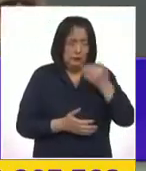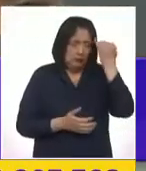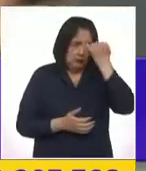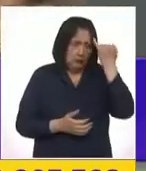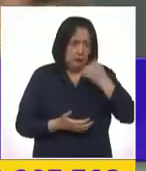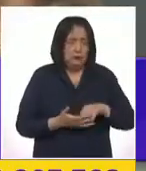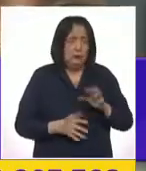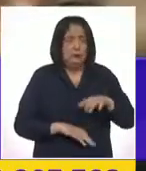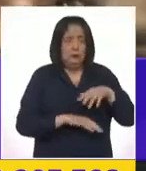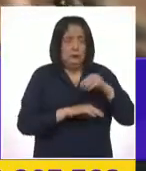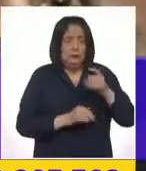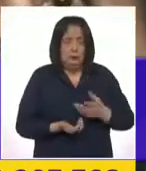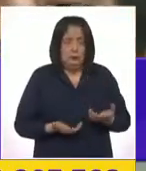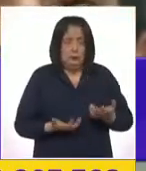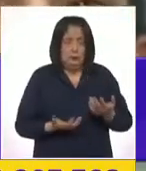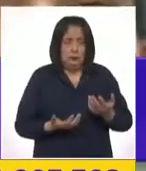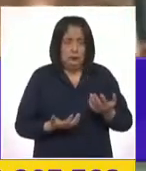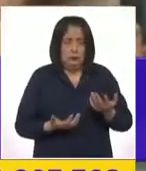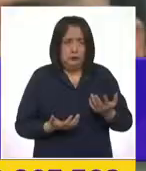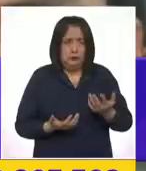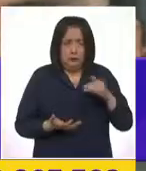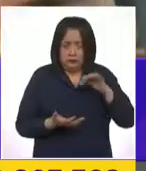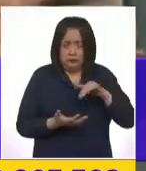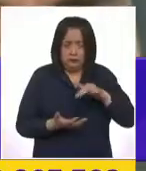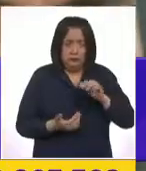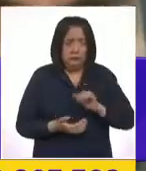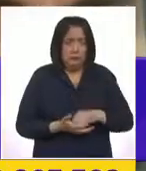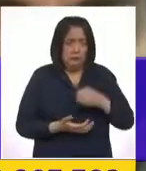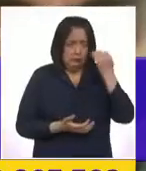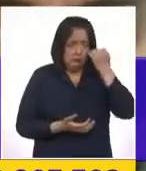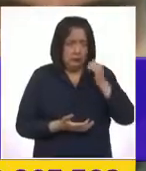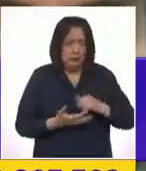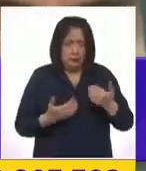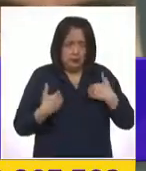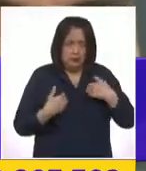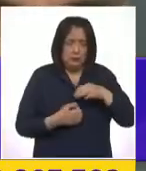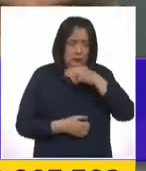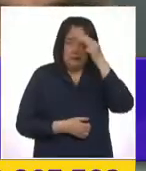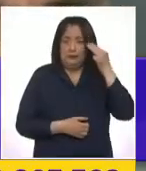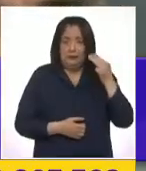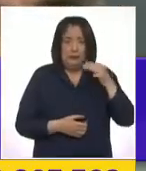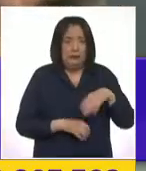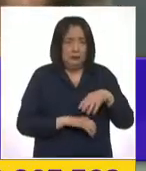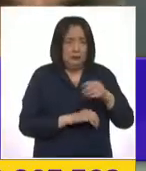en Suiza. Tiene una... Se estudió en Italia, o sea, tiene una maestría en Suiza.